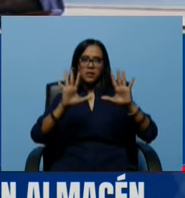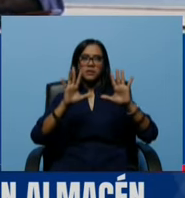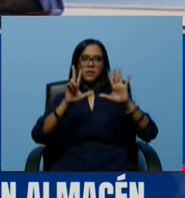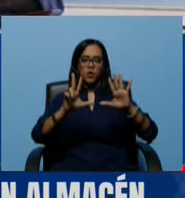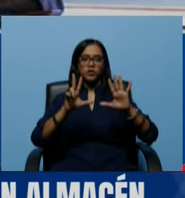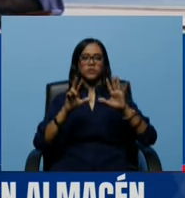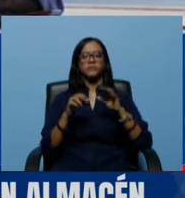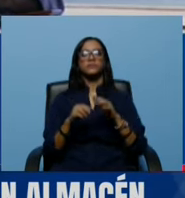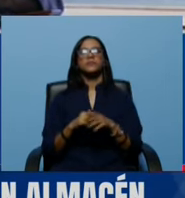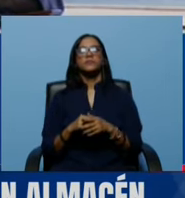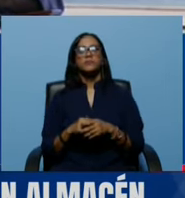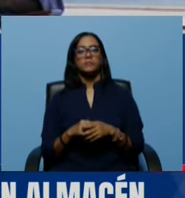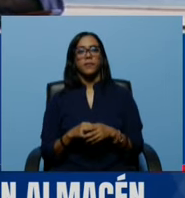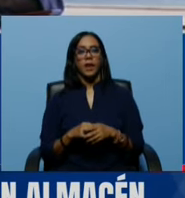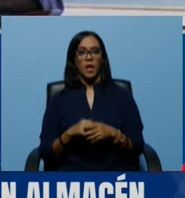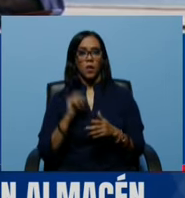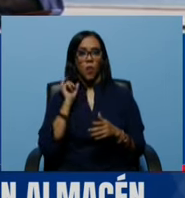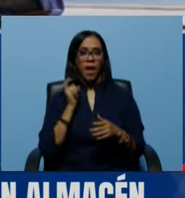Guarena.